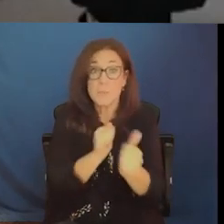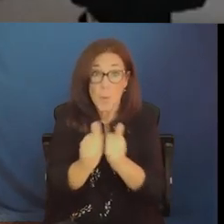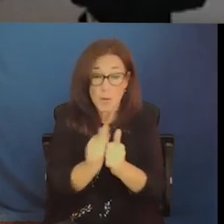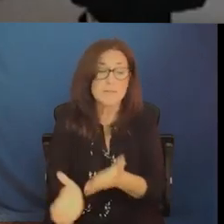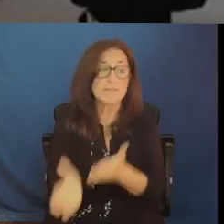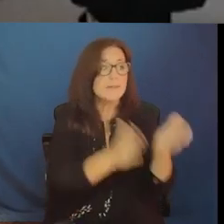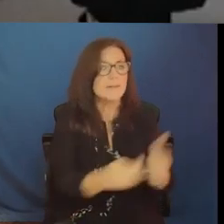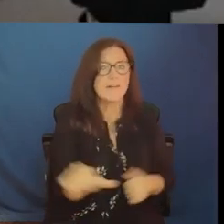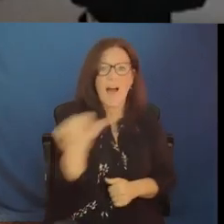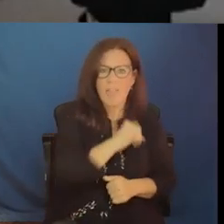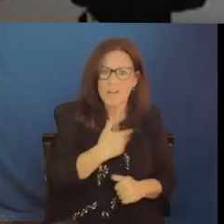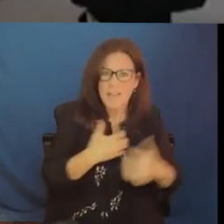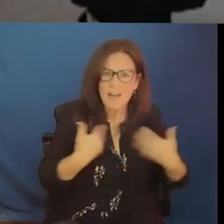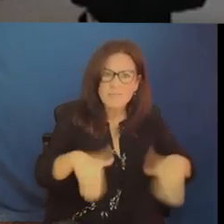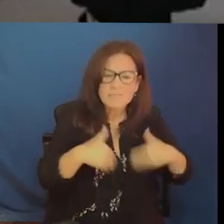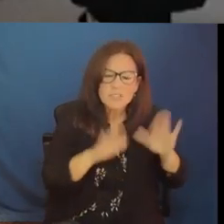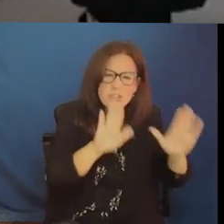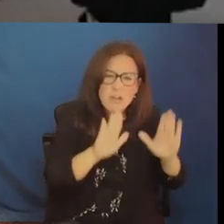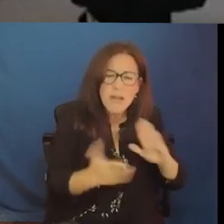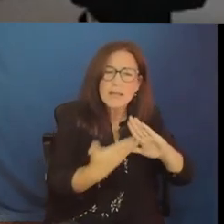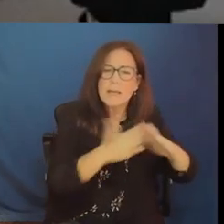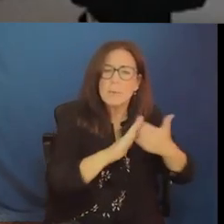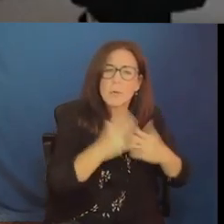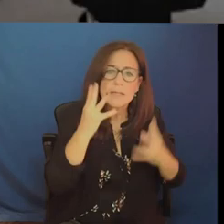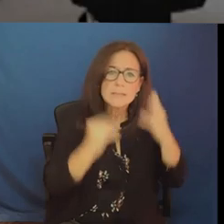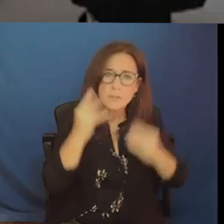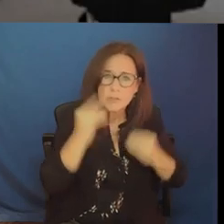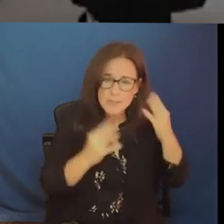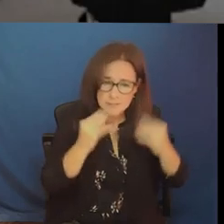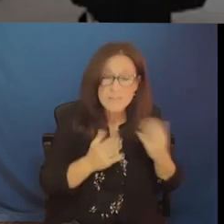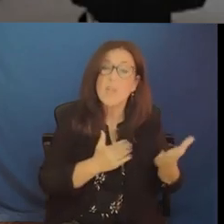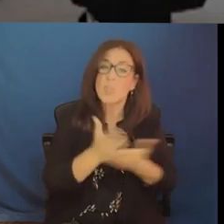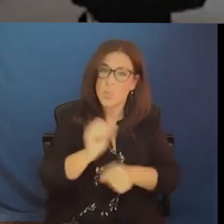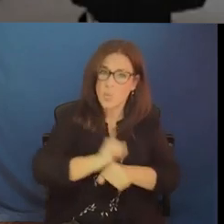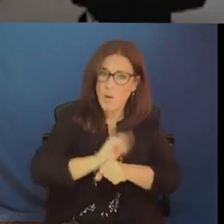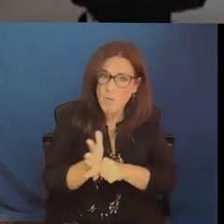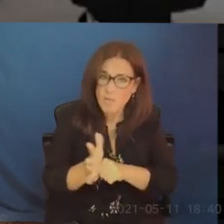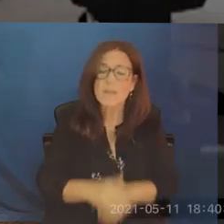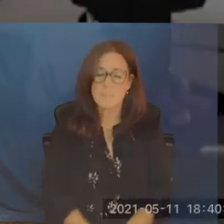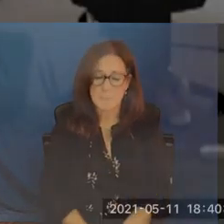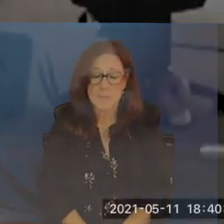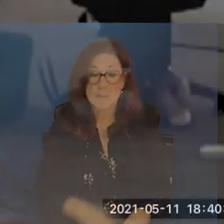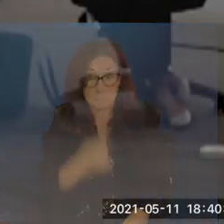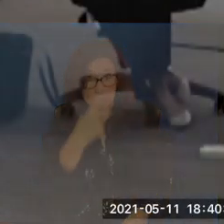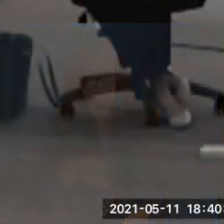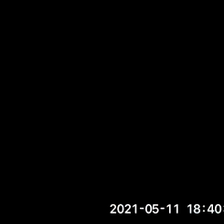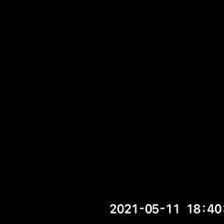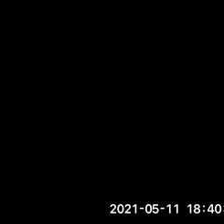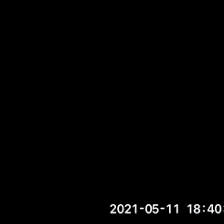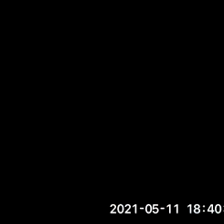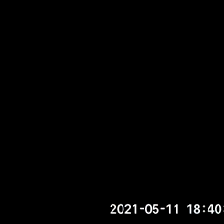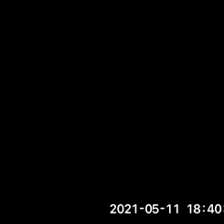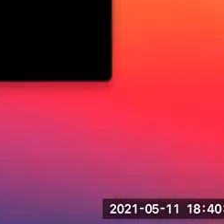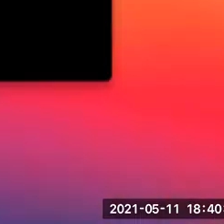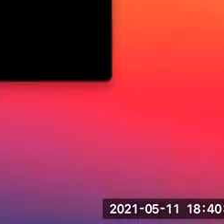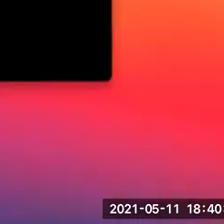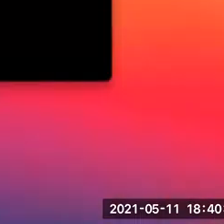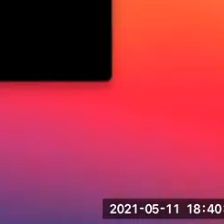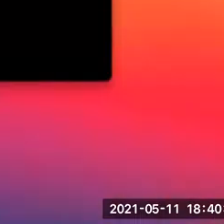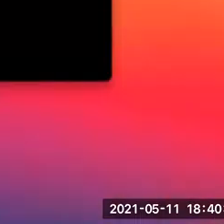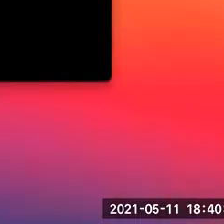han mostrado espíritu comunitario durante estas condiciones de aprender metas difíciles le voy a pedir acción trujillo que comparte el vídeo con